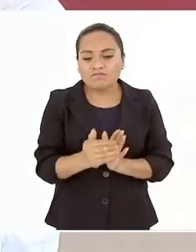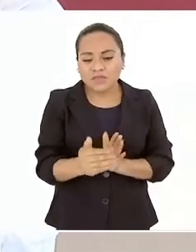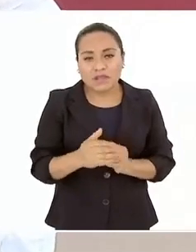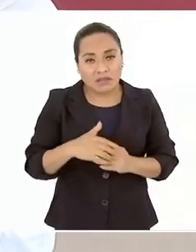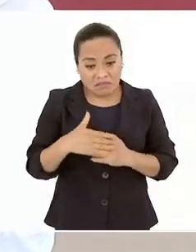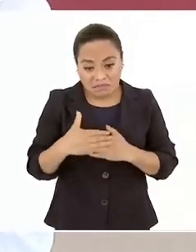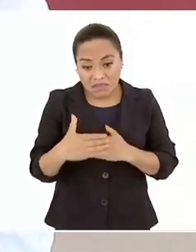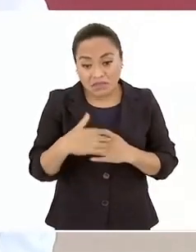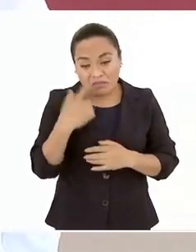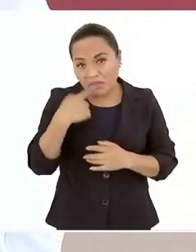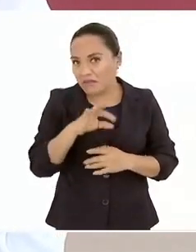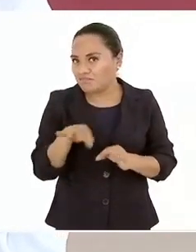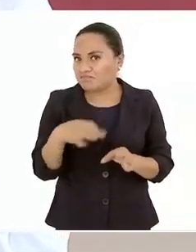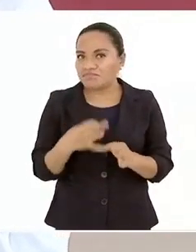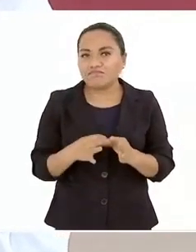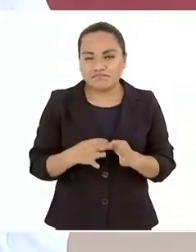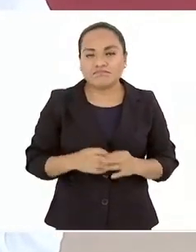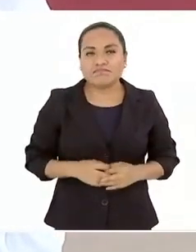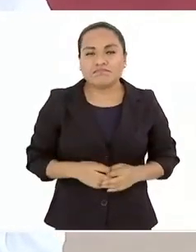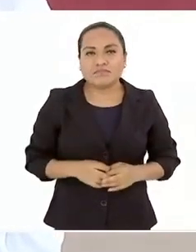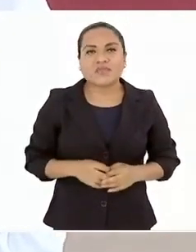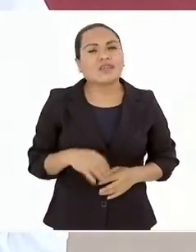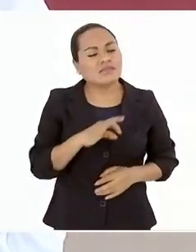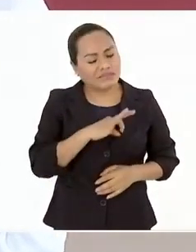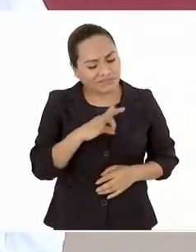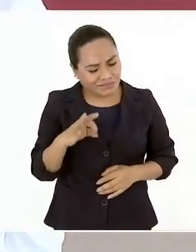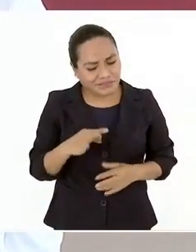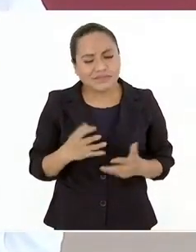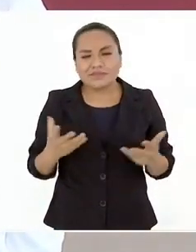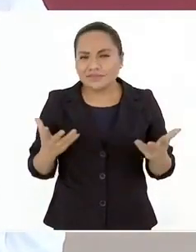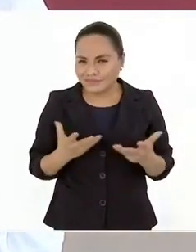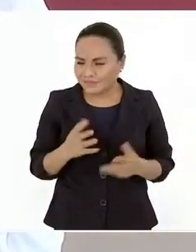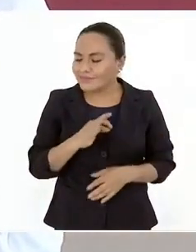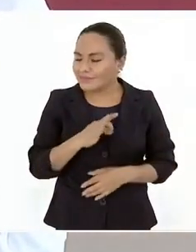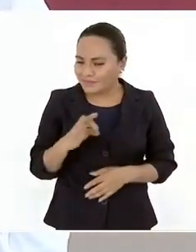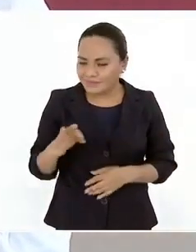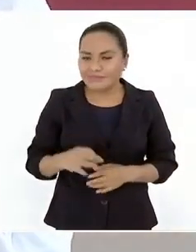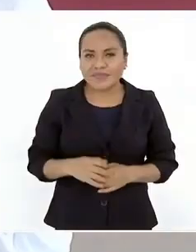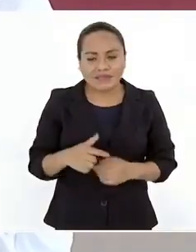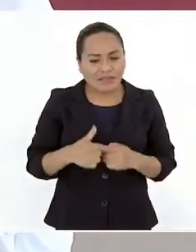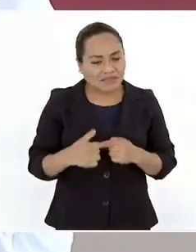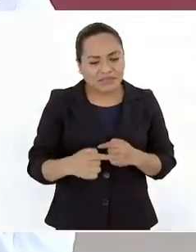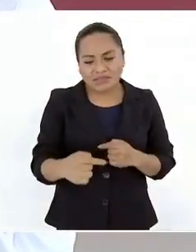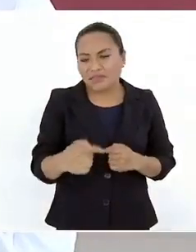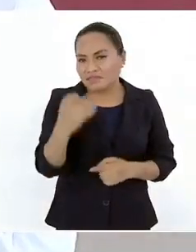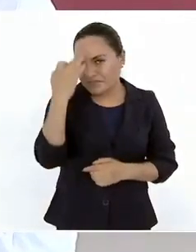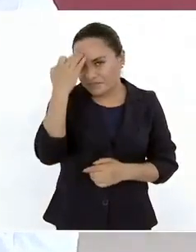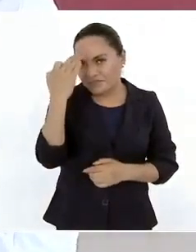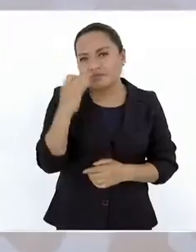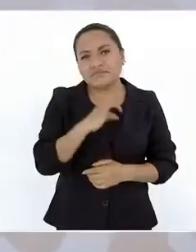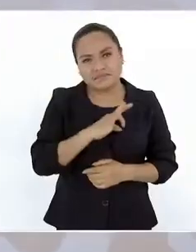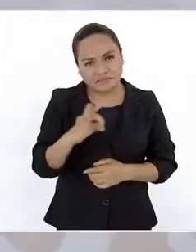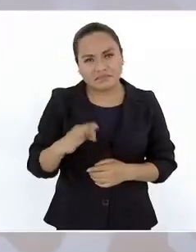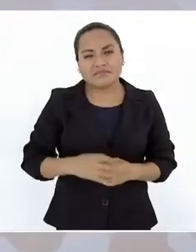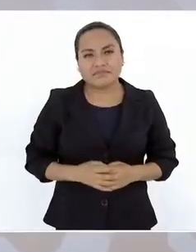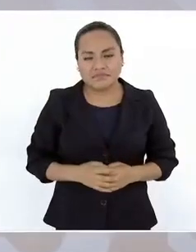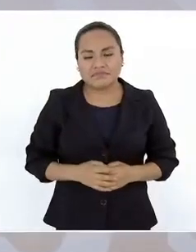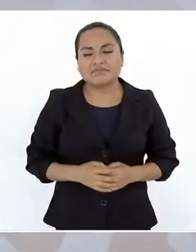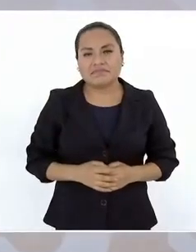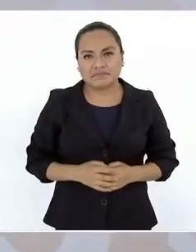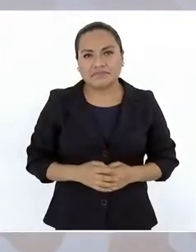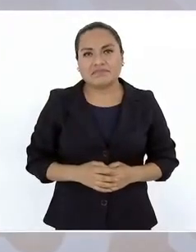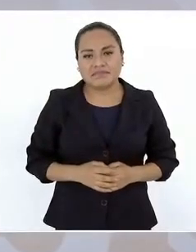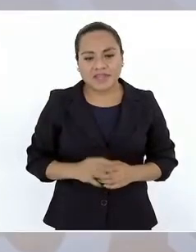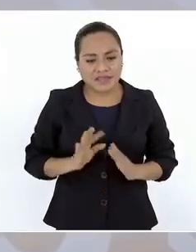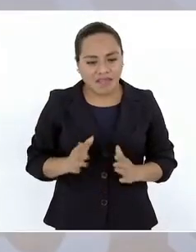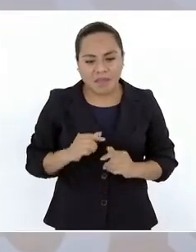Claro que podemos hacerlo en ese tiempo, porque ya se ha avanzado,